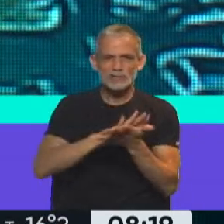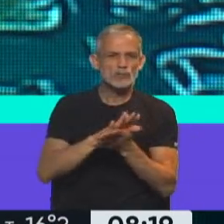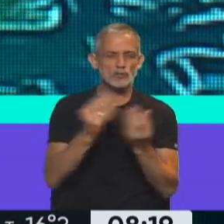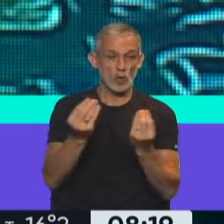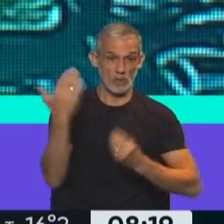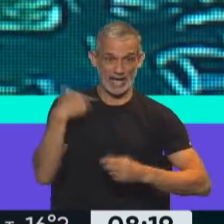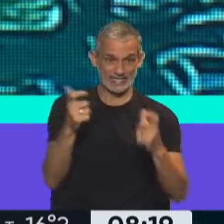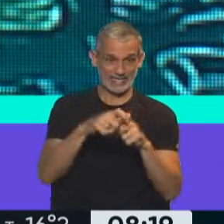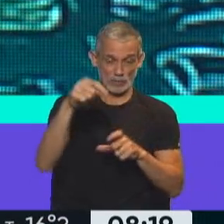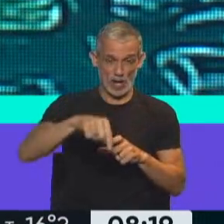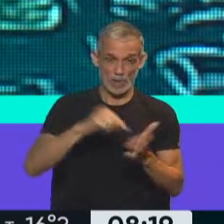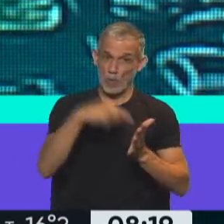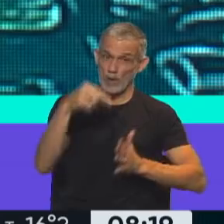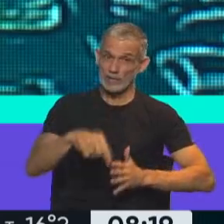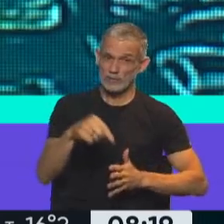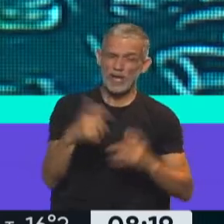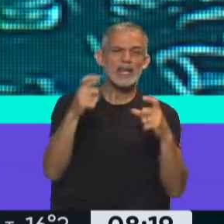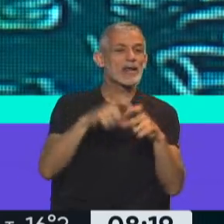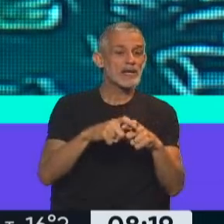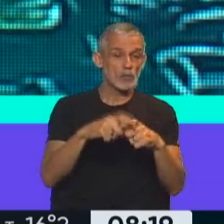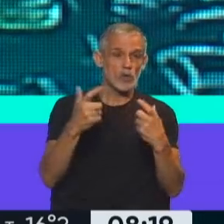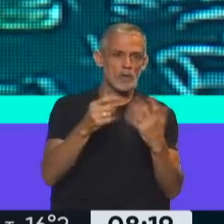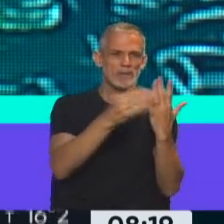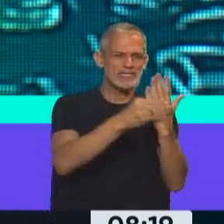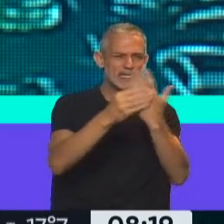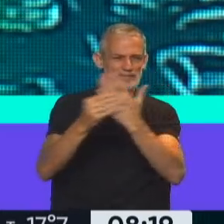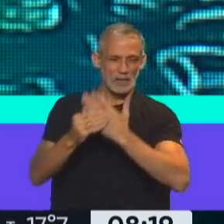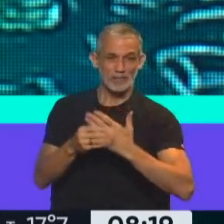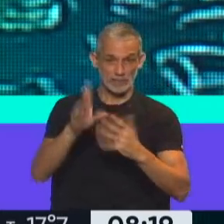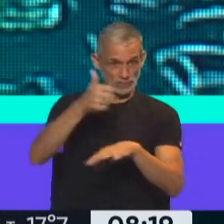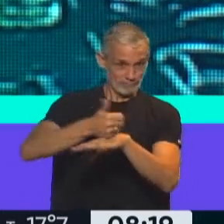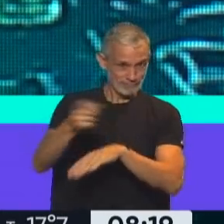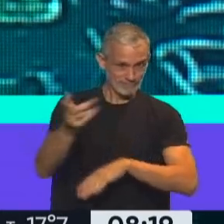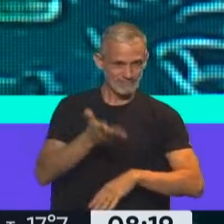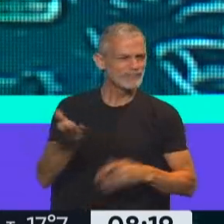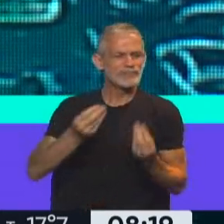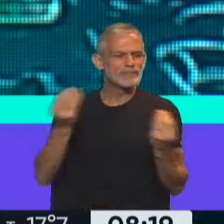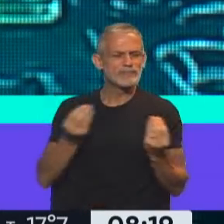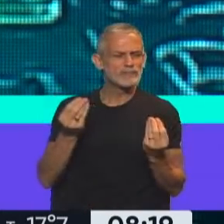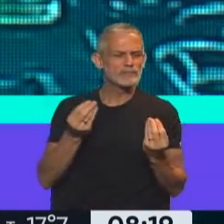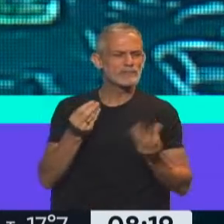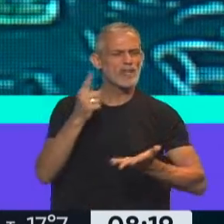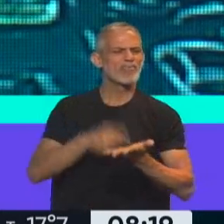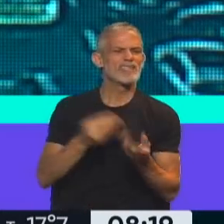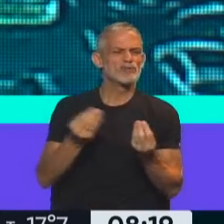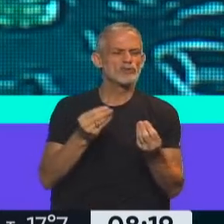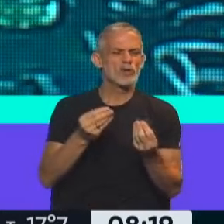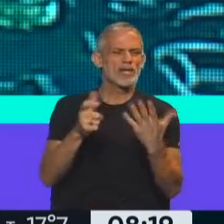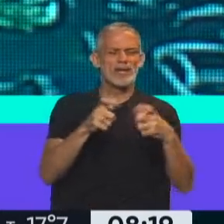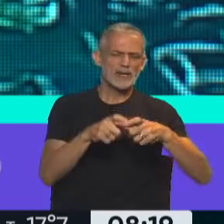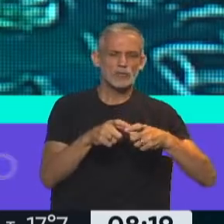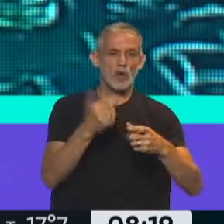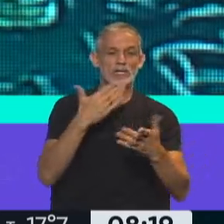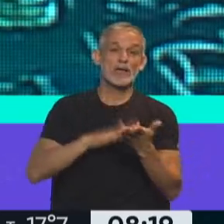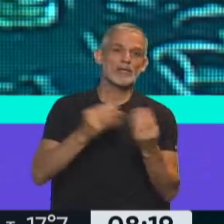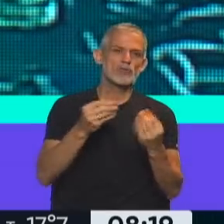hubo una reunión aquí en Buenos Aires, una reunión interministerial, estuviste allí. ¿Qué es lo que se define en ese tipo de reuniones? ¿Se habla de la